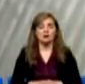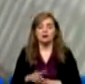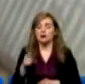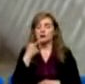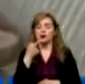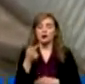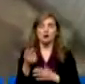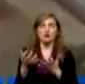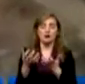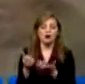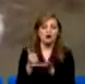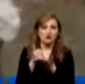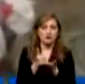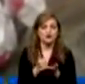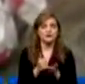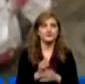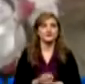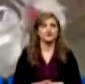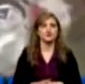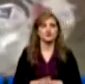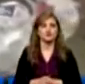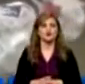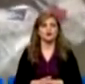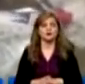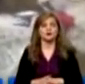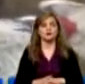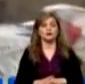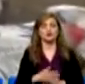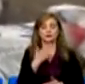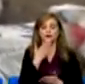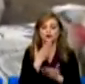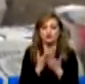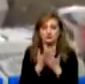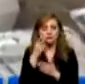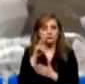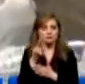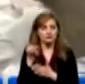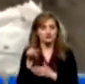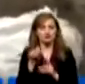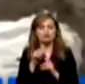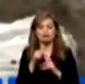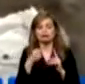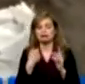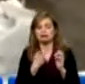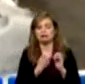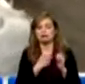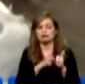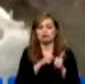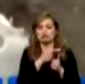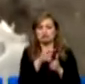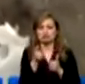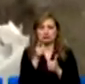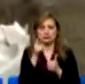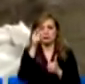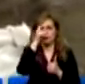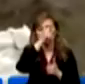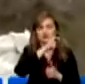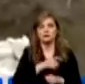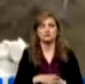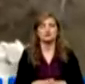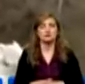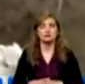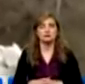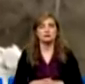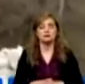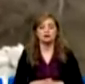nos va a ayudar a los ciudadanos, por favor. Muchas gracias. Vemos que realmente la situación es complicada en este sector.